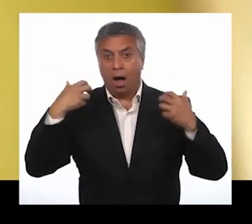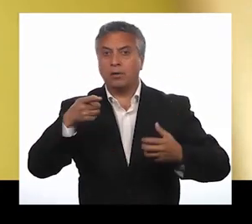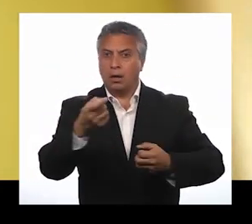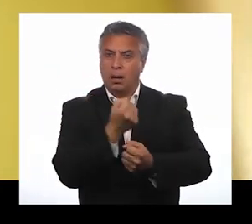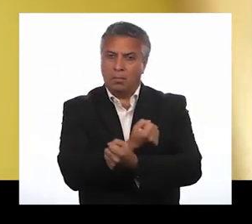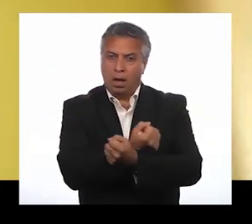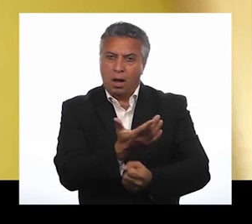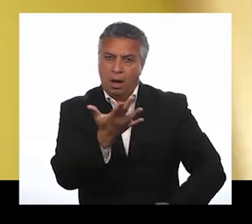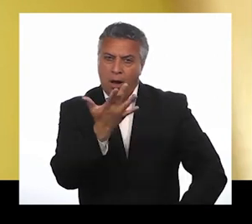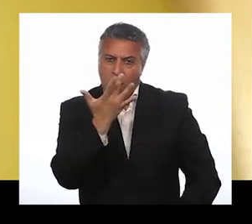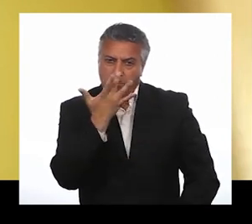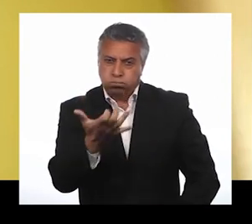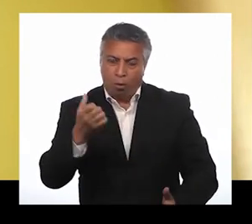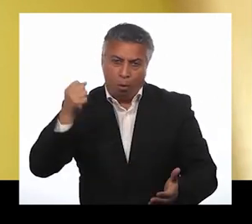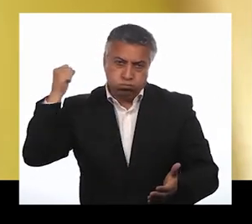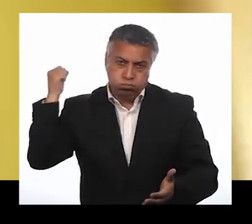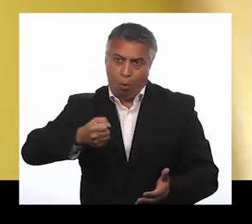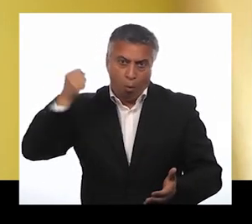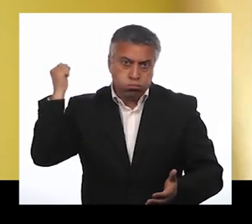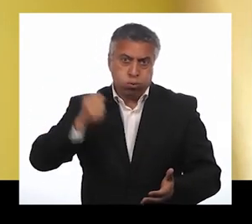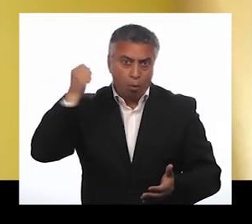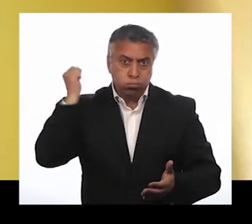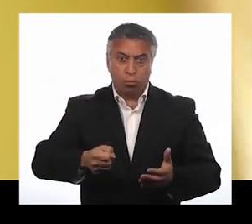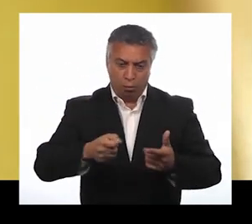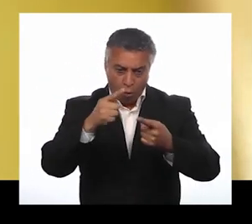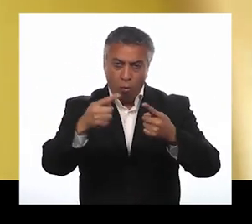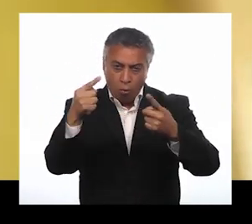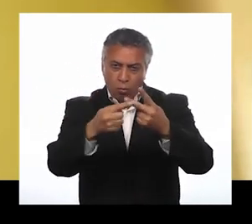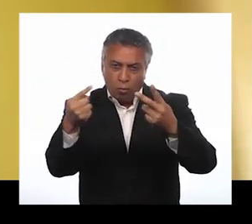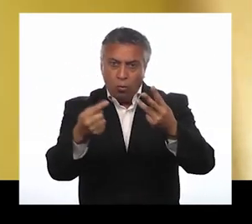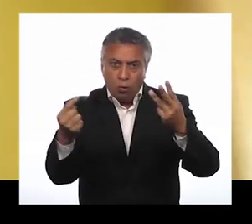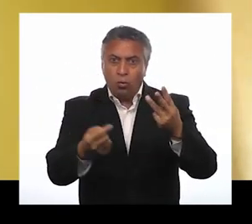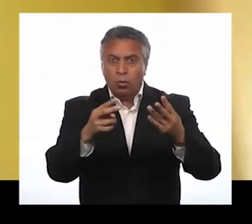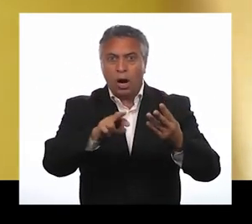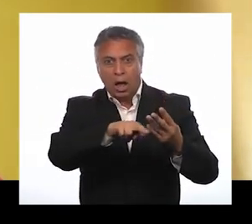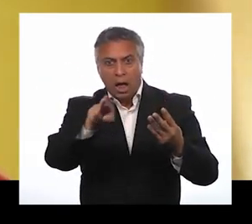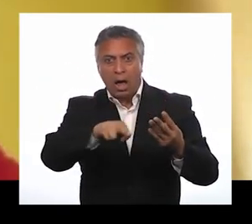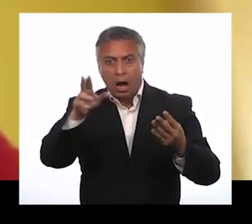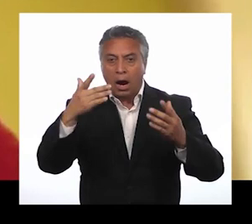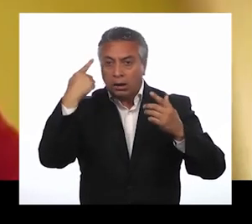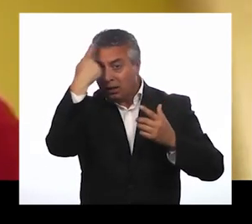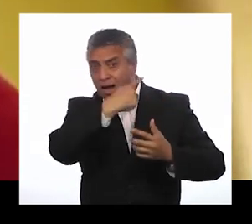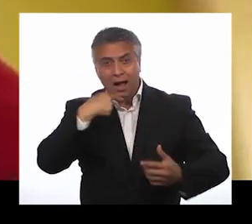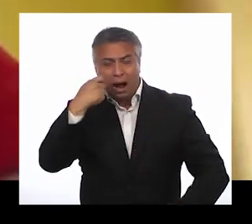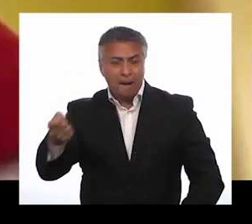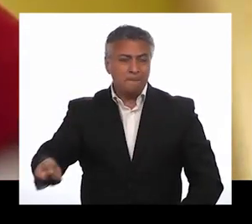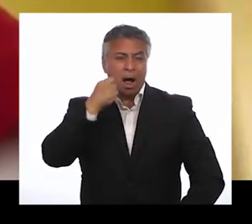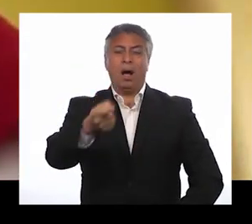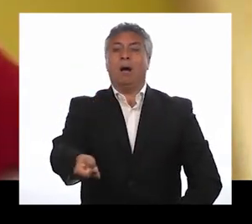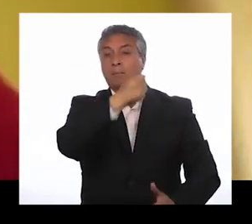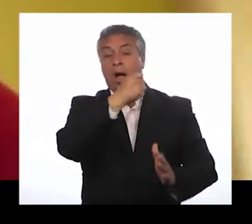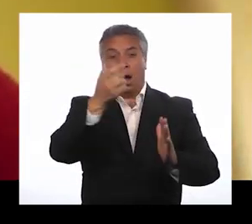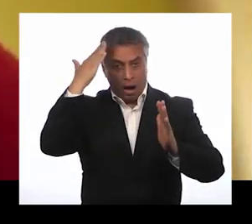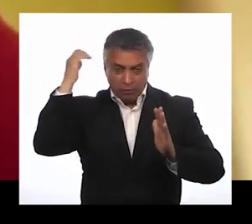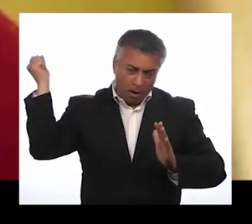ensañó conmigo pegándome. Me pegó igual hartas veces, reiteradas veces en la cara, y yo como